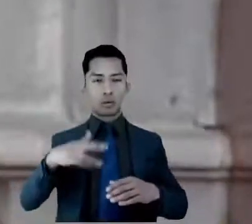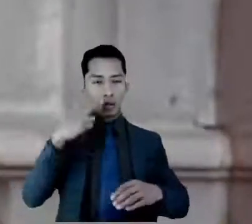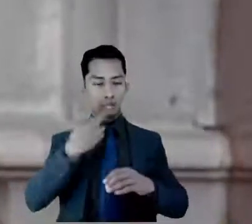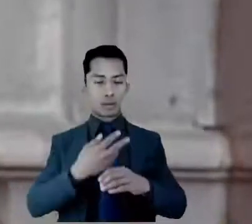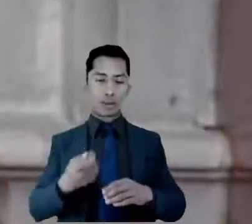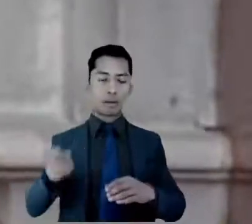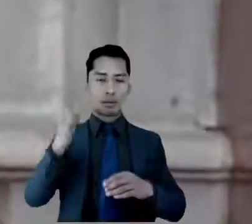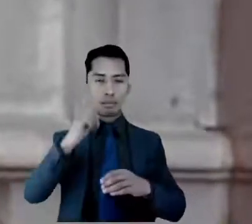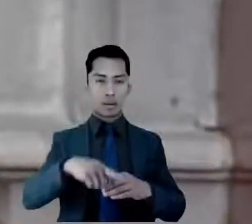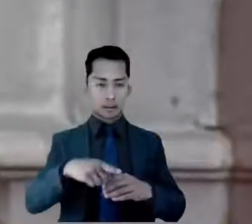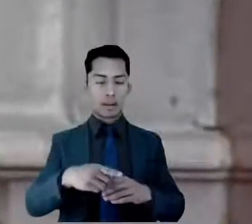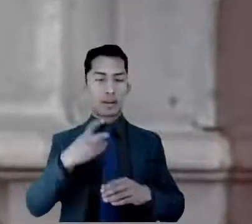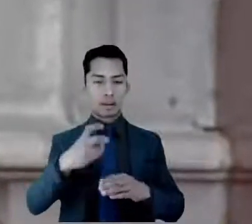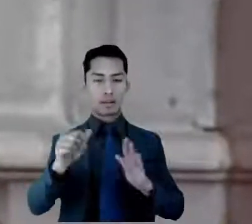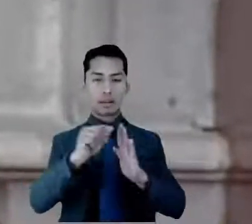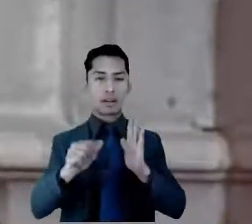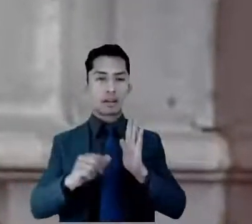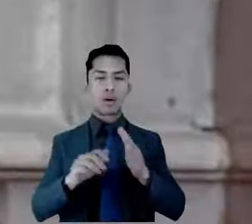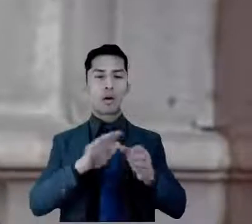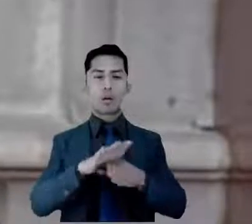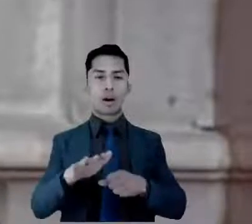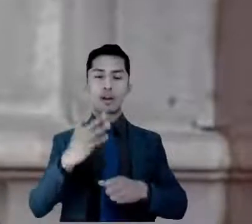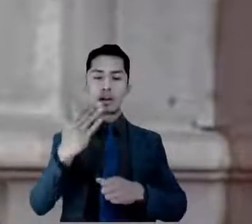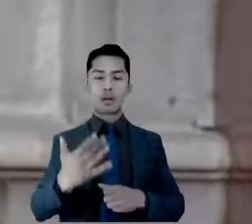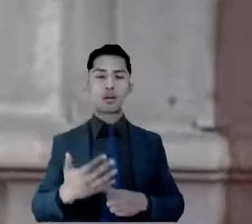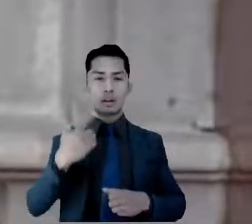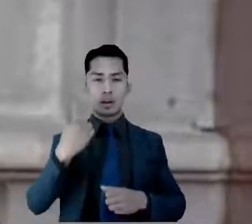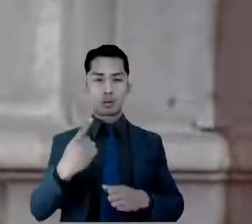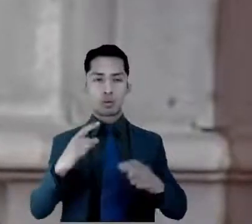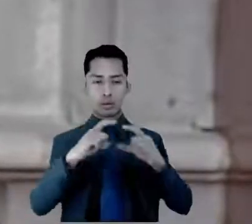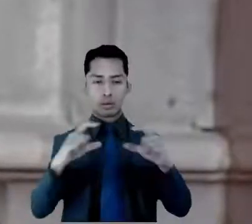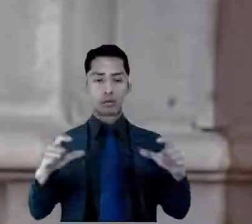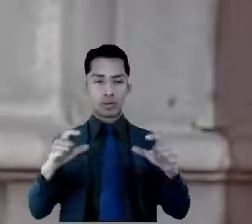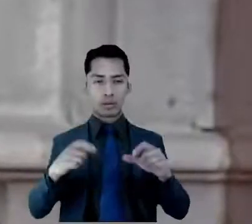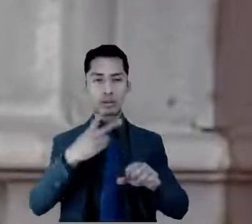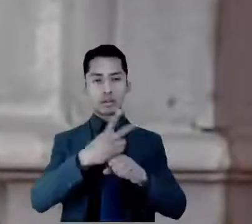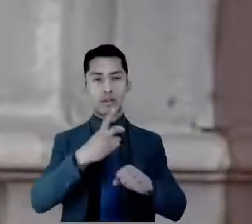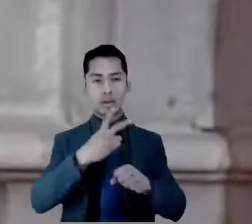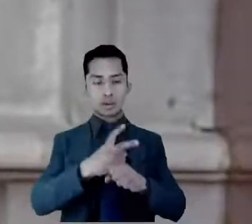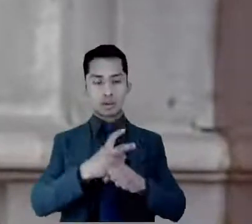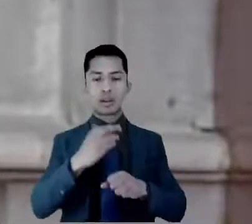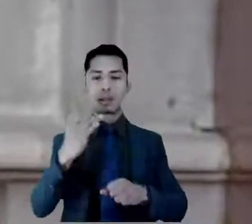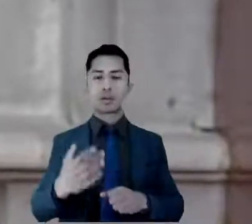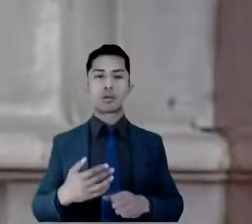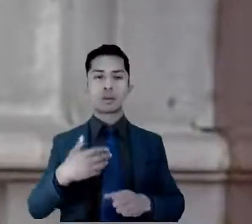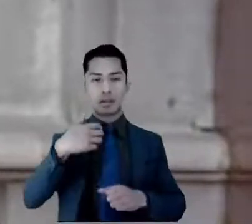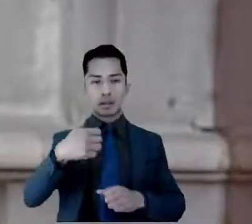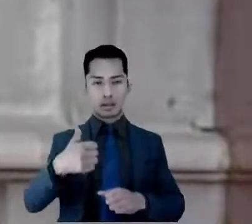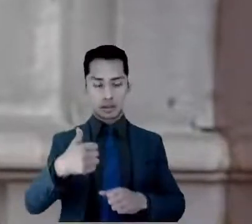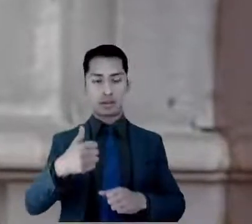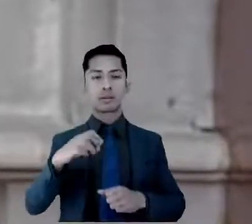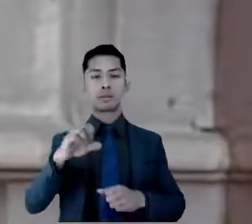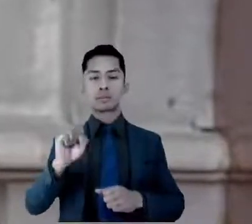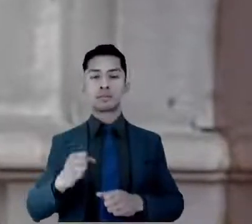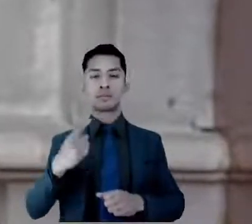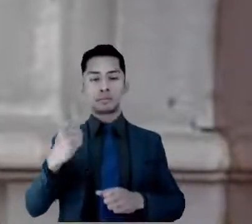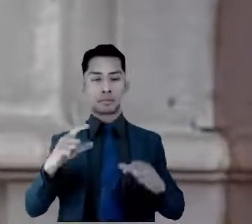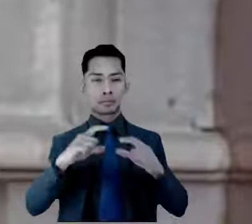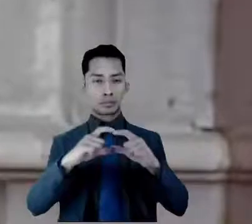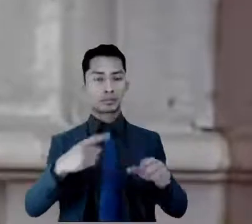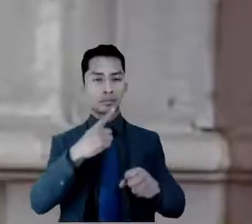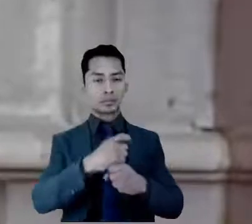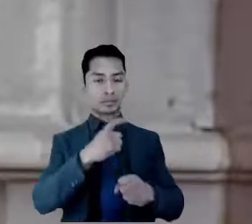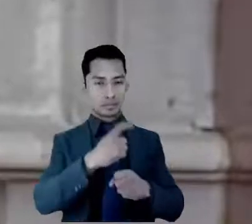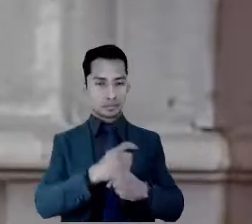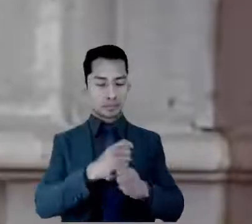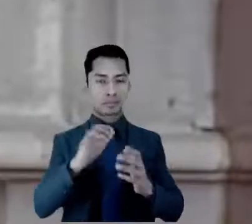51 fracción segunda 56 y 61 fracción primera de la constitución política del estado